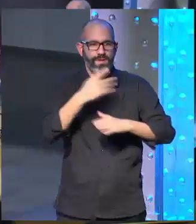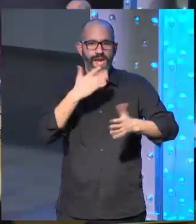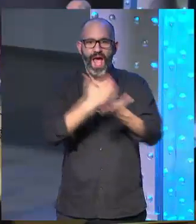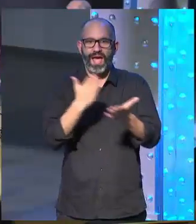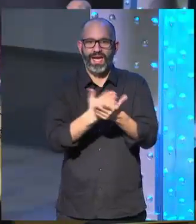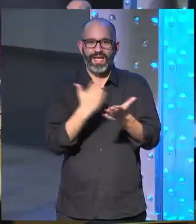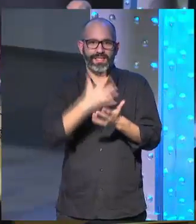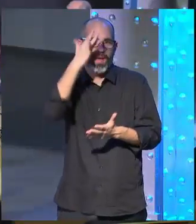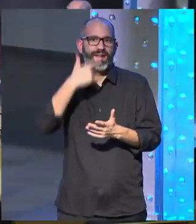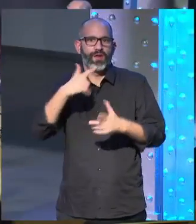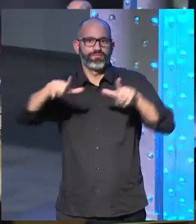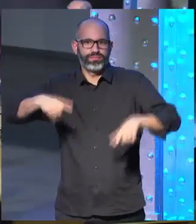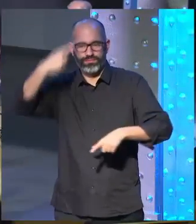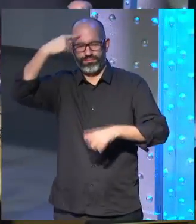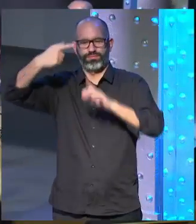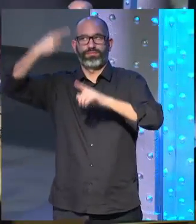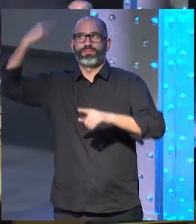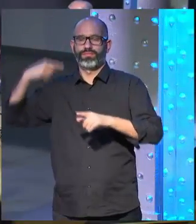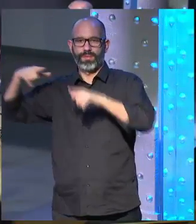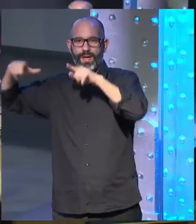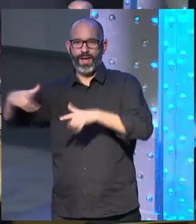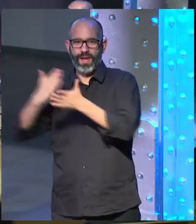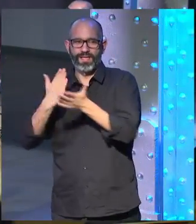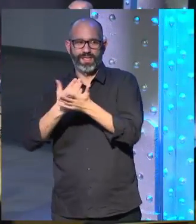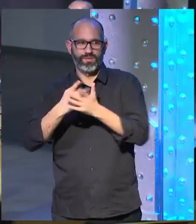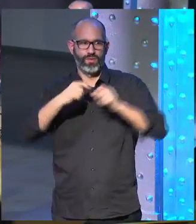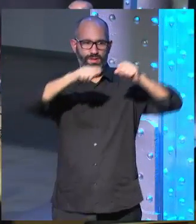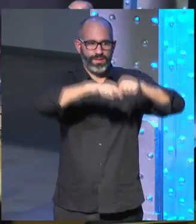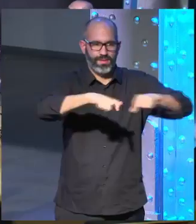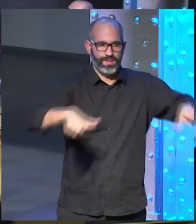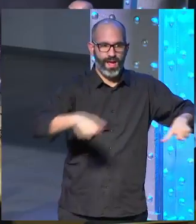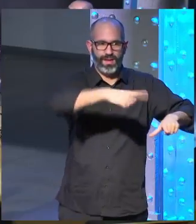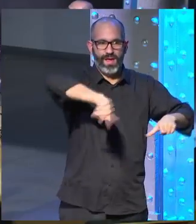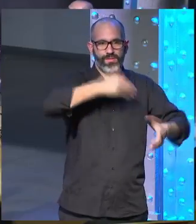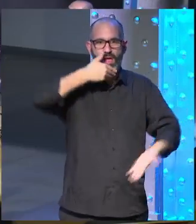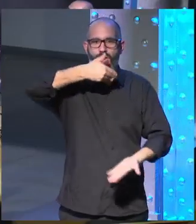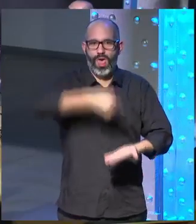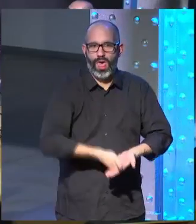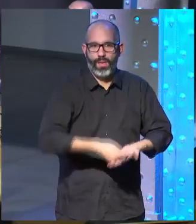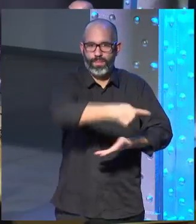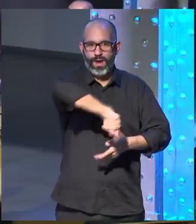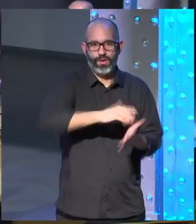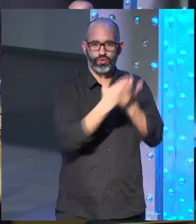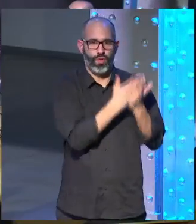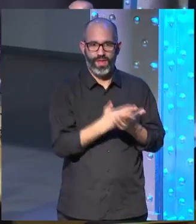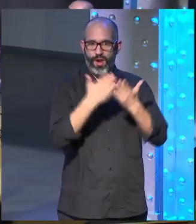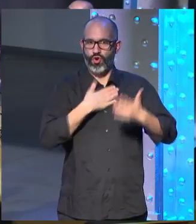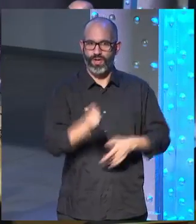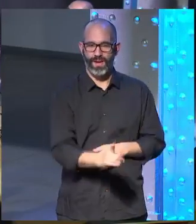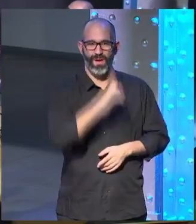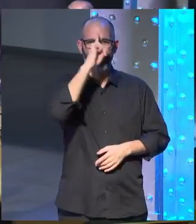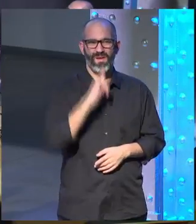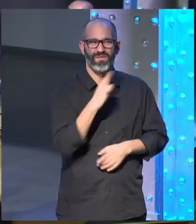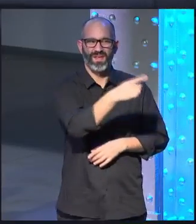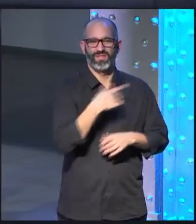que hemos pasado todos, les sientas allí y se aburren, si es que no quieren estudiar, efectivamente. ¿Qué quiere ese perfil, esos